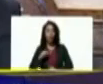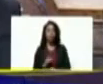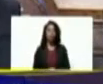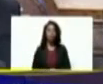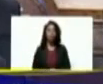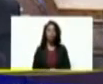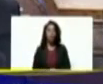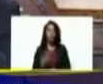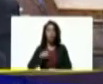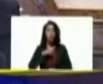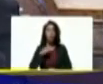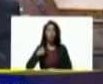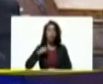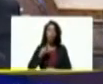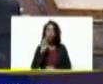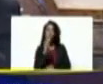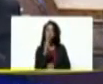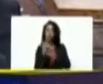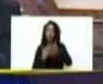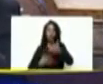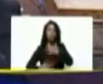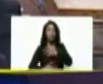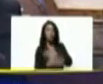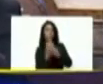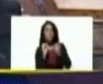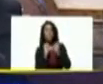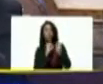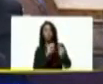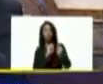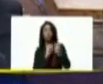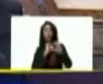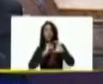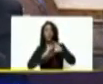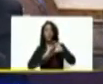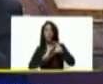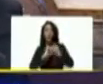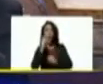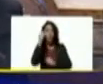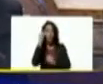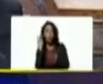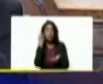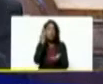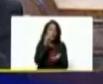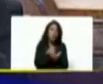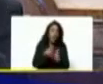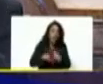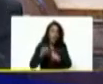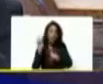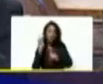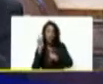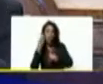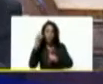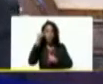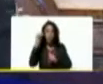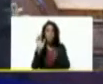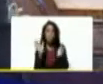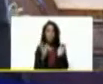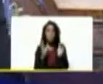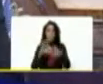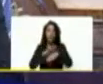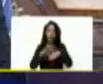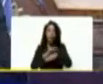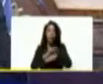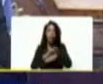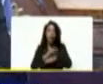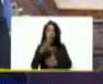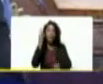Mira, yo creo que el tema de la cooperación y este acuerdo de entendimiento, evidentemente que va un poco más allá